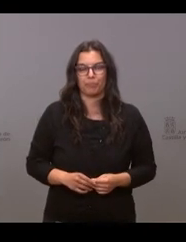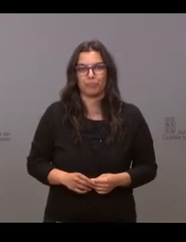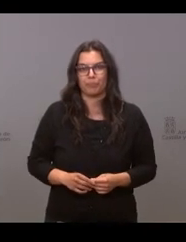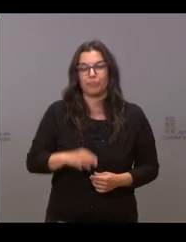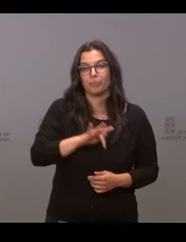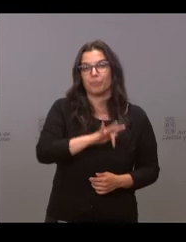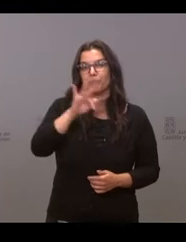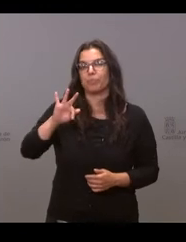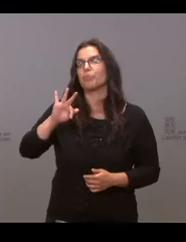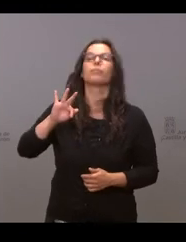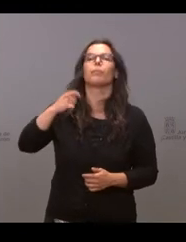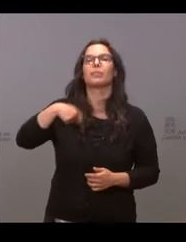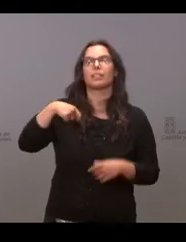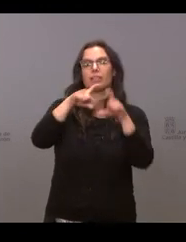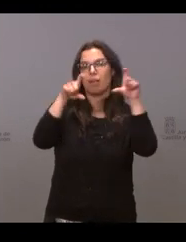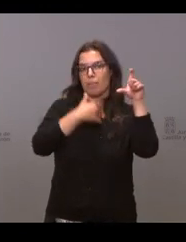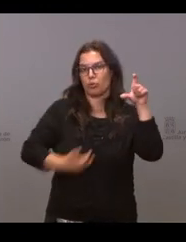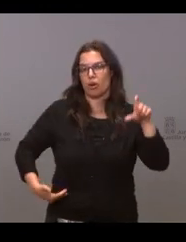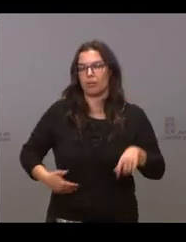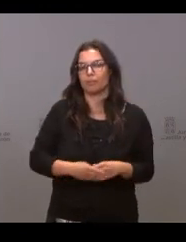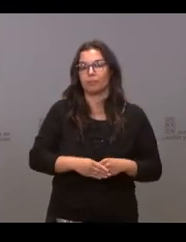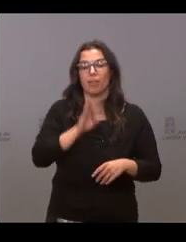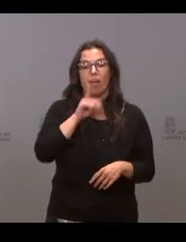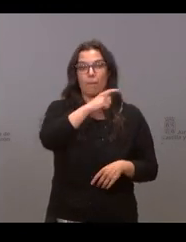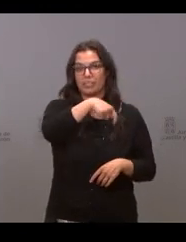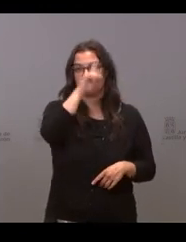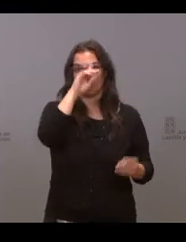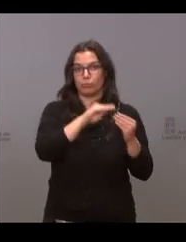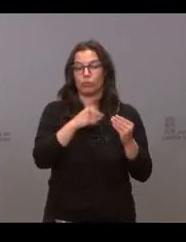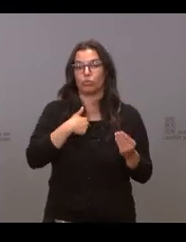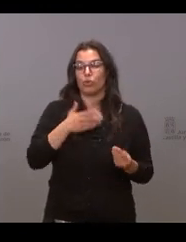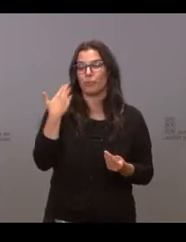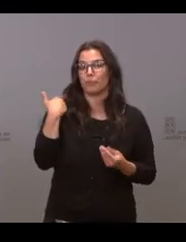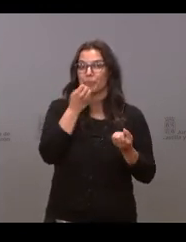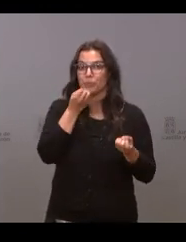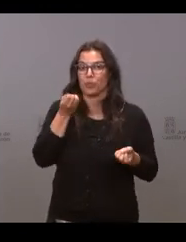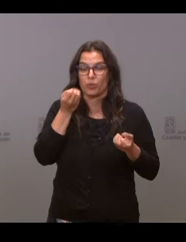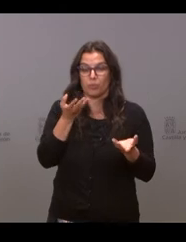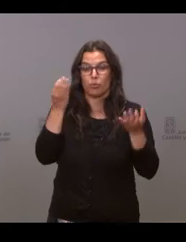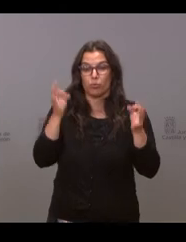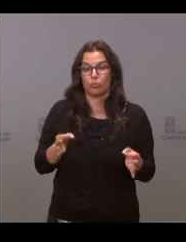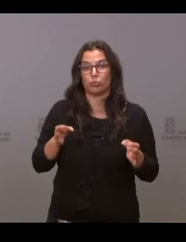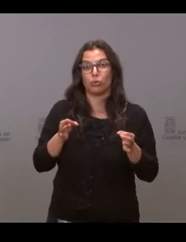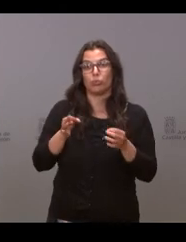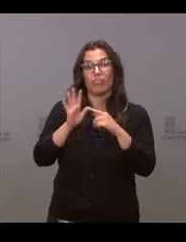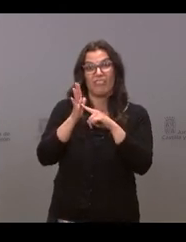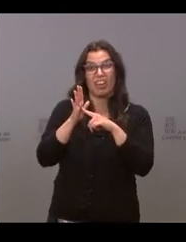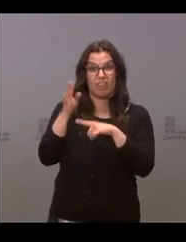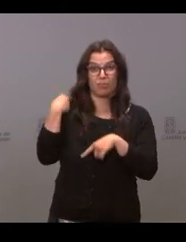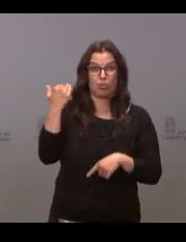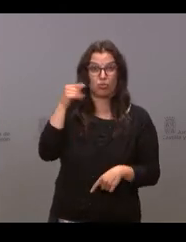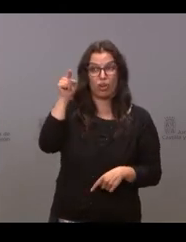con eso presidente es bueno yo lo comenté después de la feria apresura